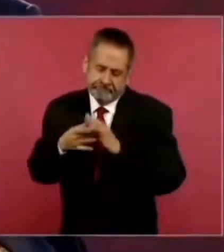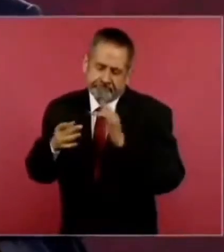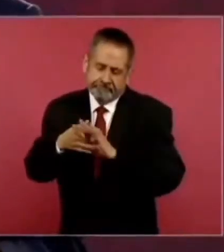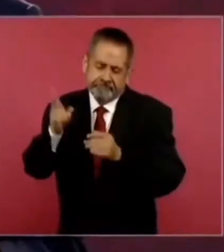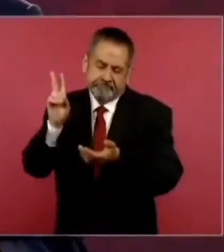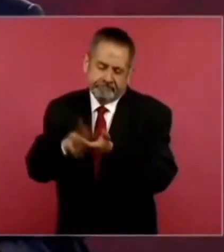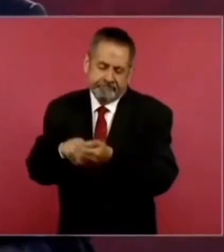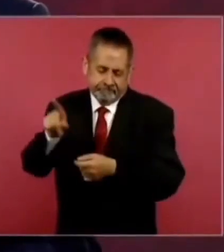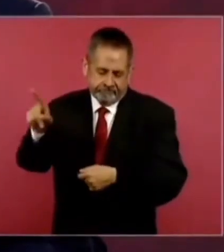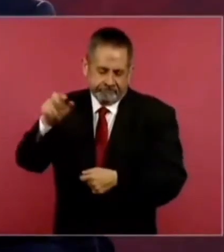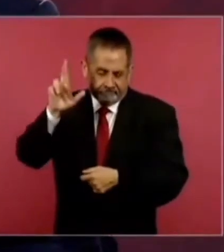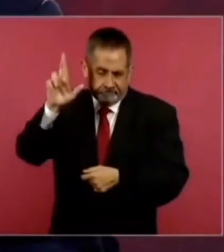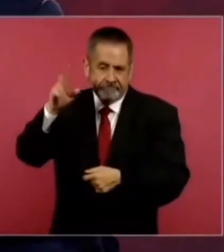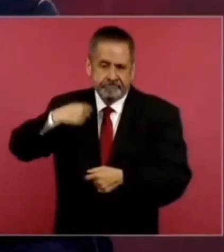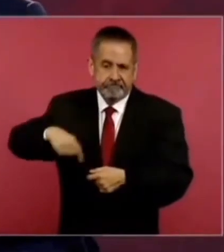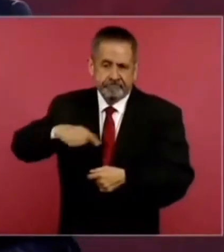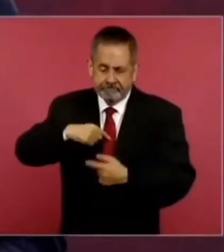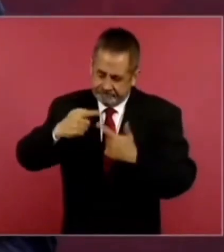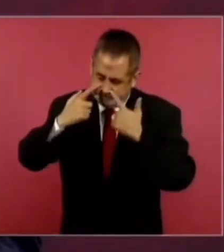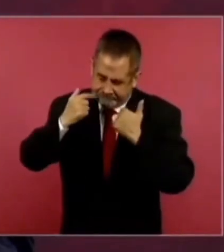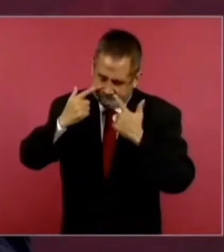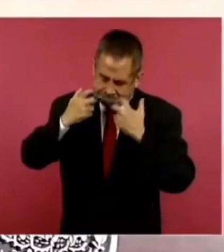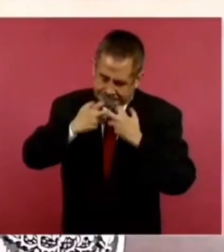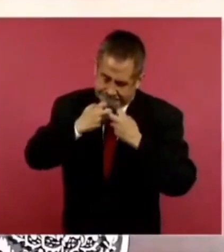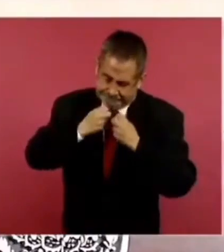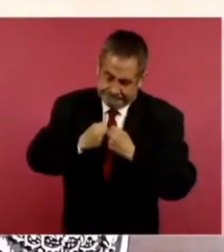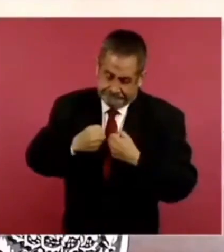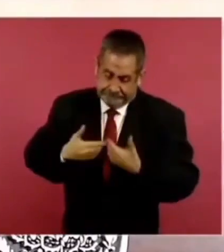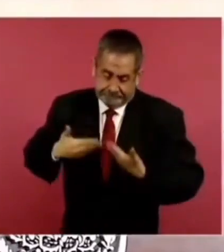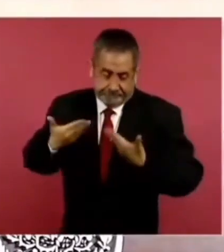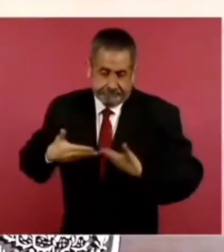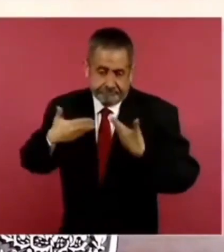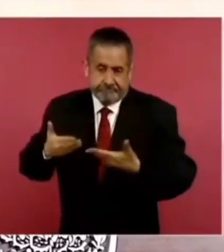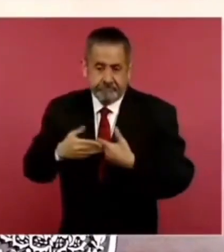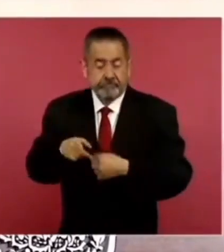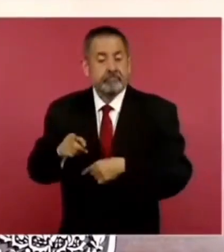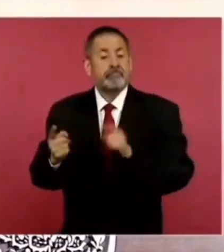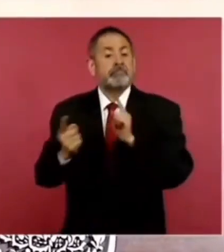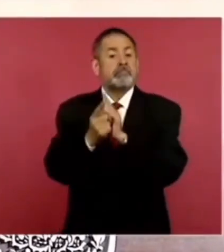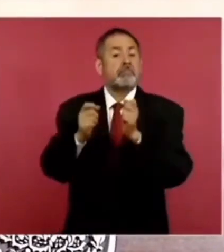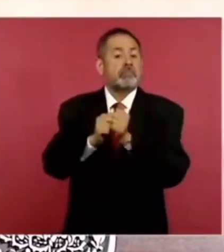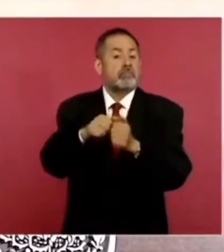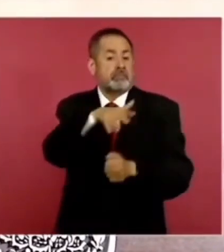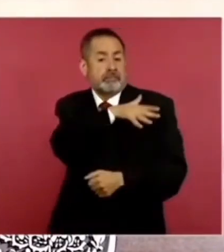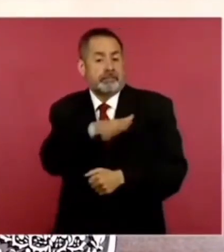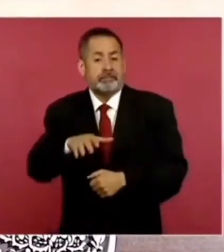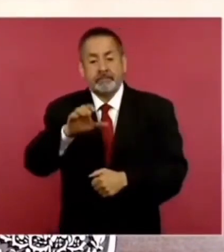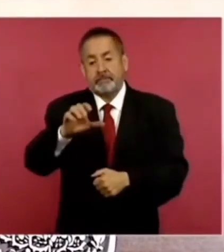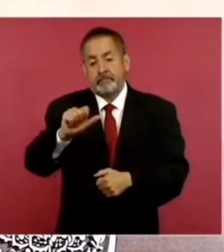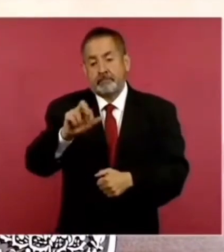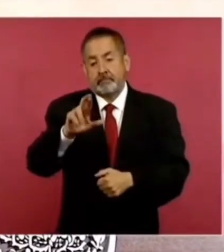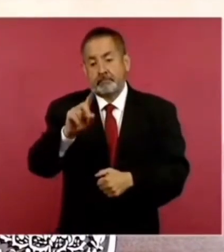el general García Barragán llorando al general Cárdenas.